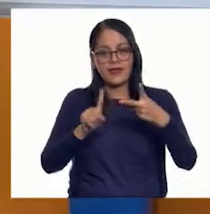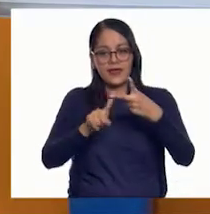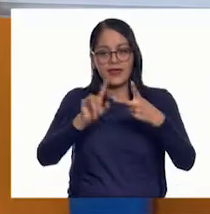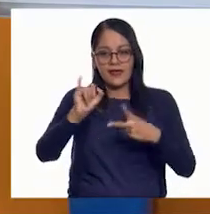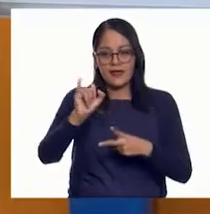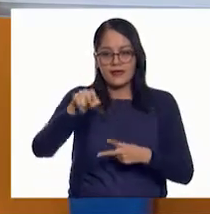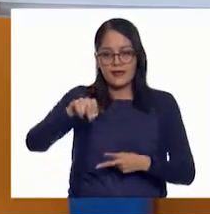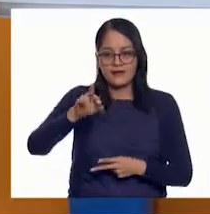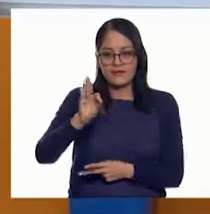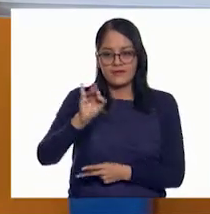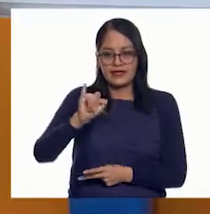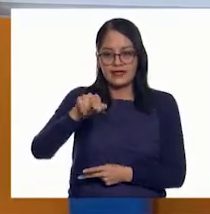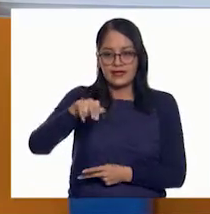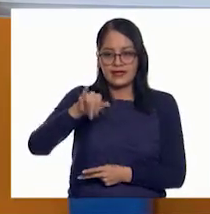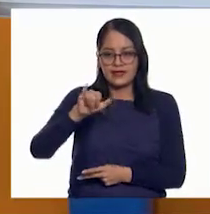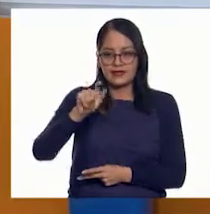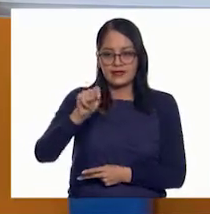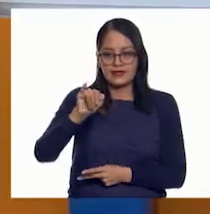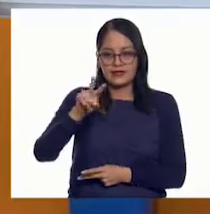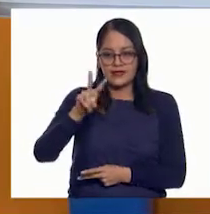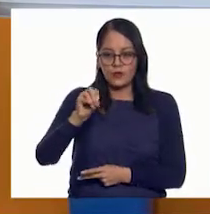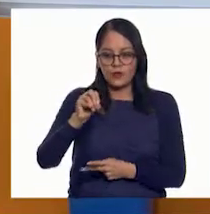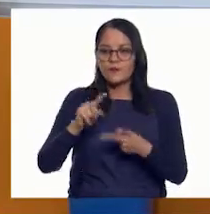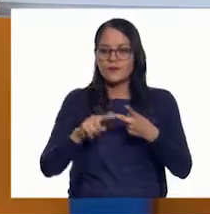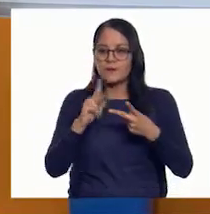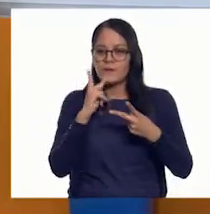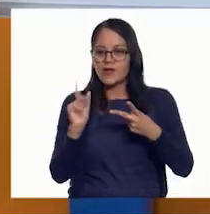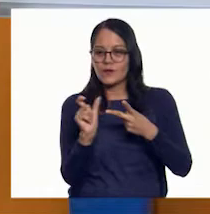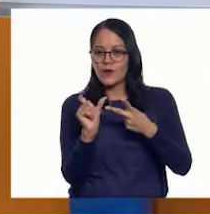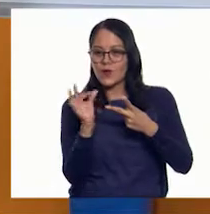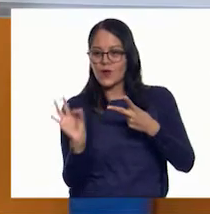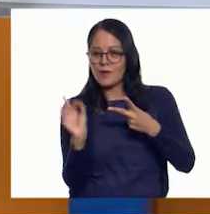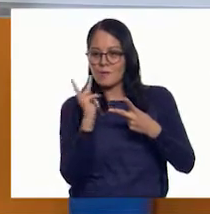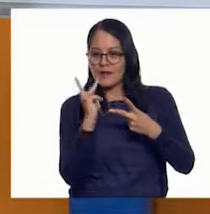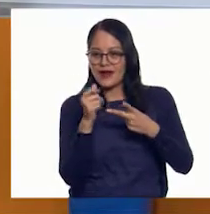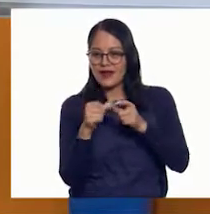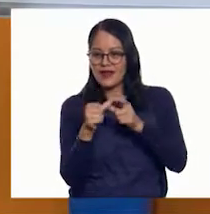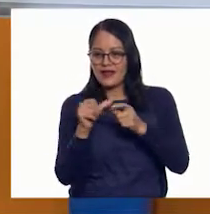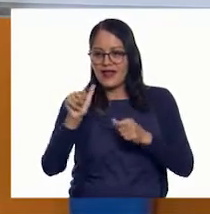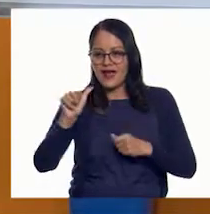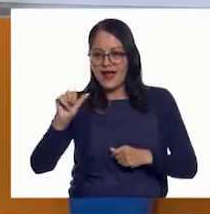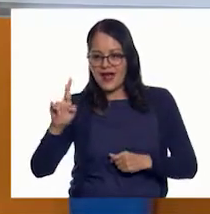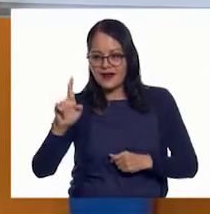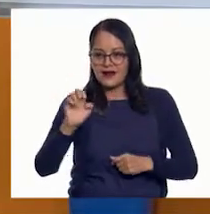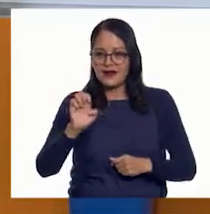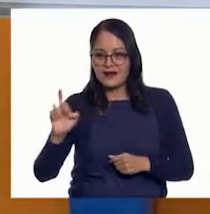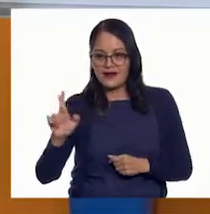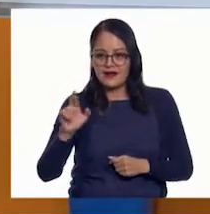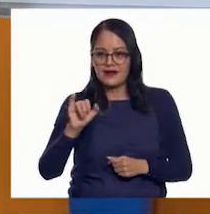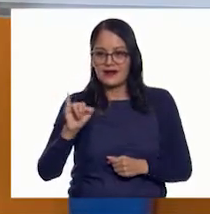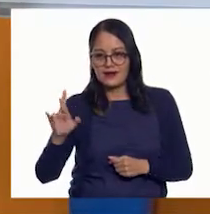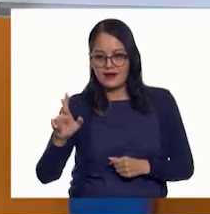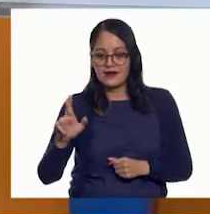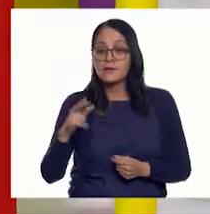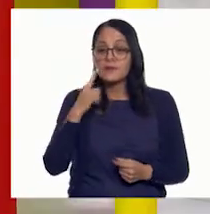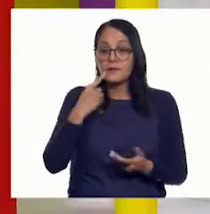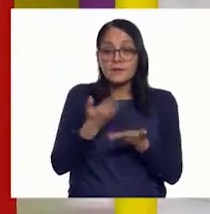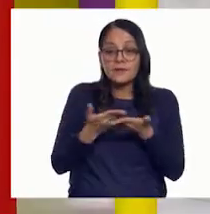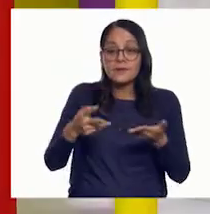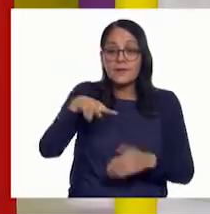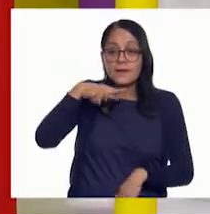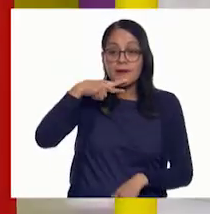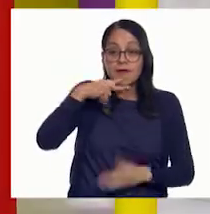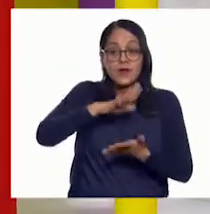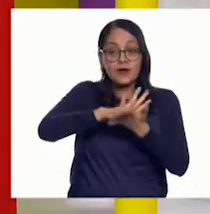infinitivo de los verbos, termina en ar, er, oír. Oye, ¿y si me ayudas a cambiar los verbos?